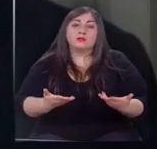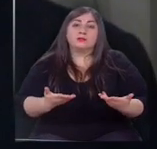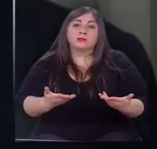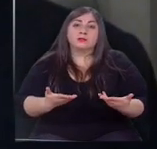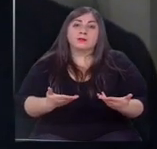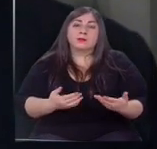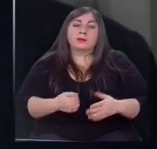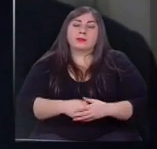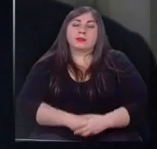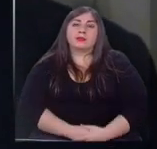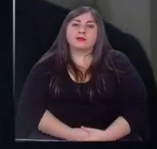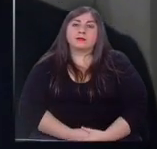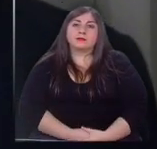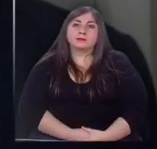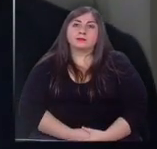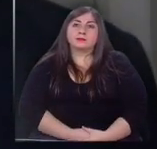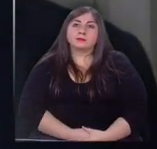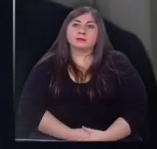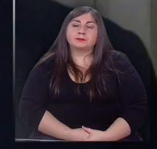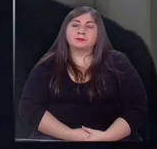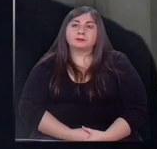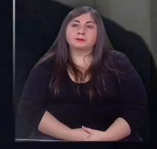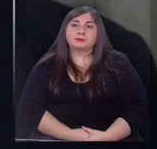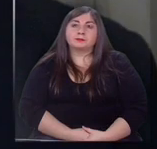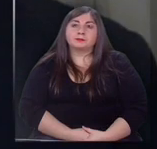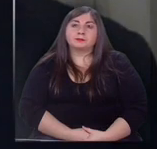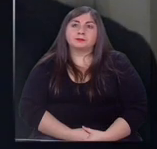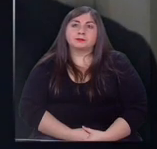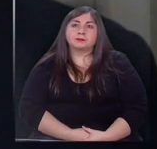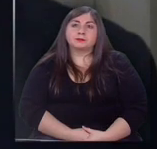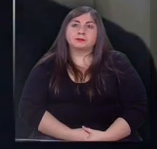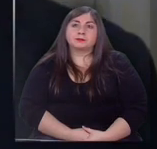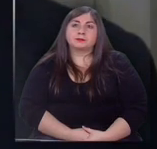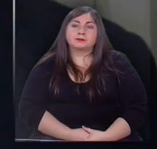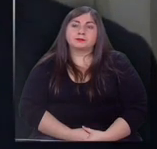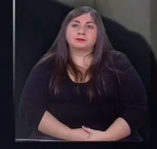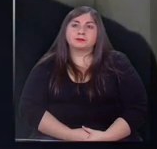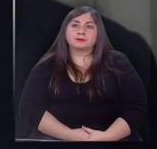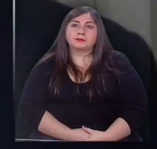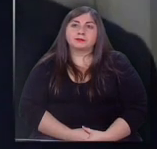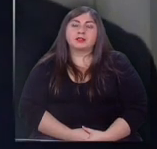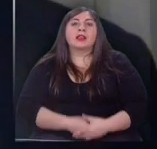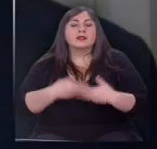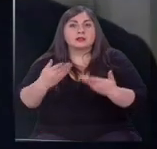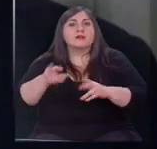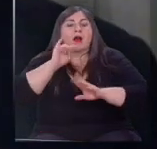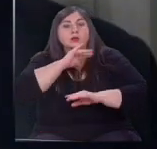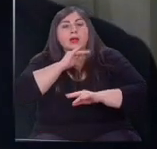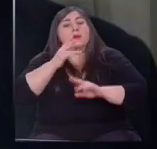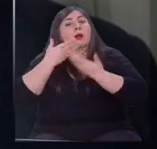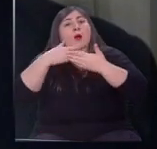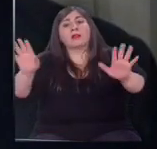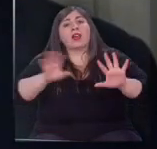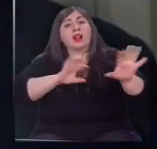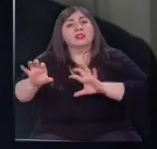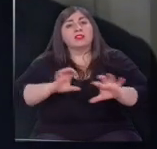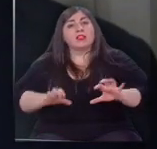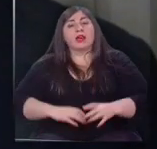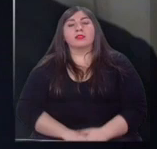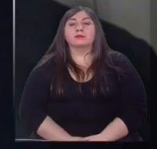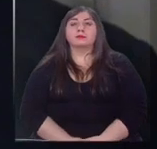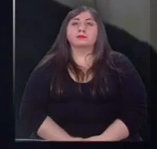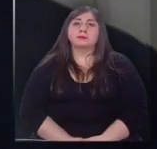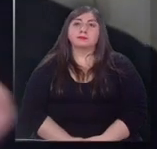a aplicarse, Iván, para cualquier actividad que hoy esté, vamos a